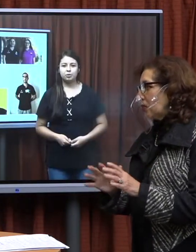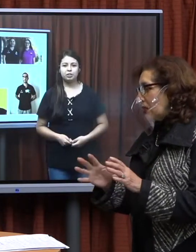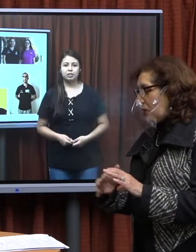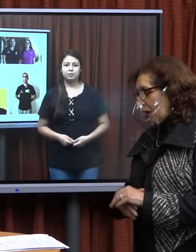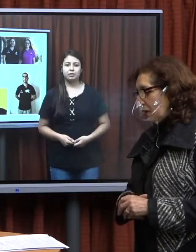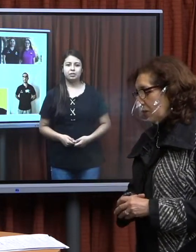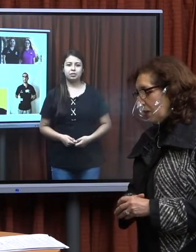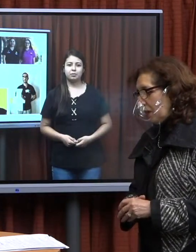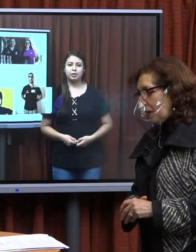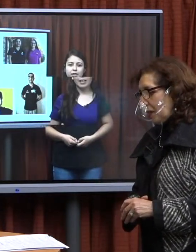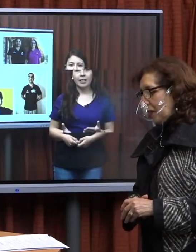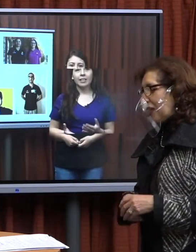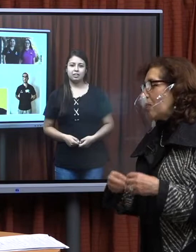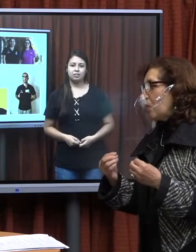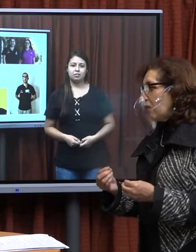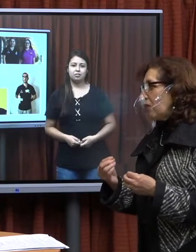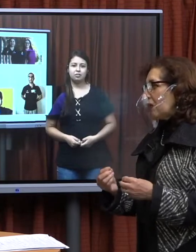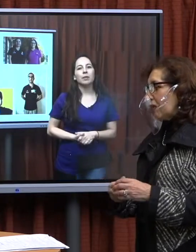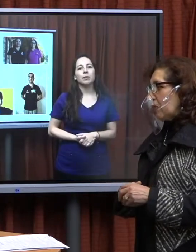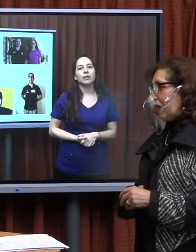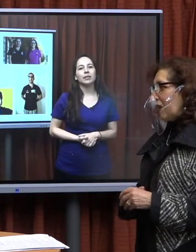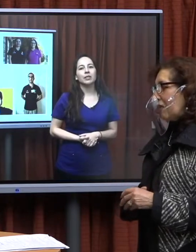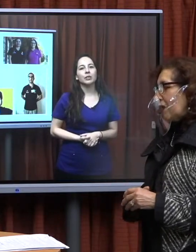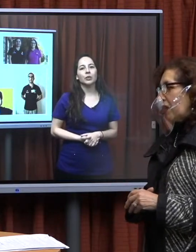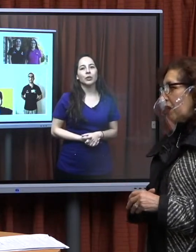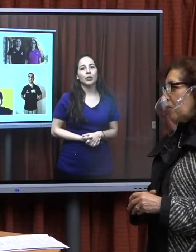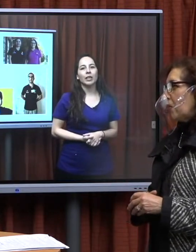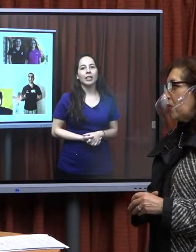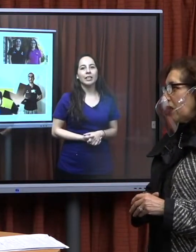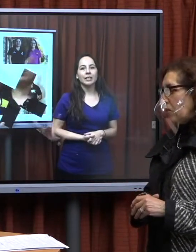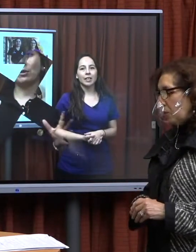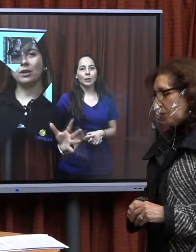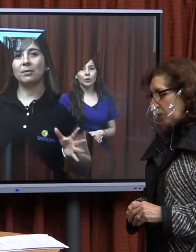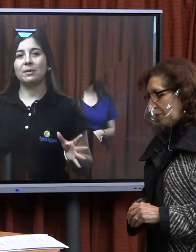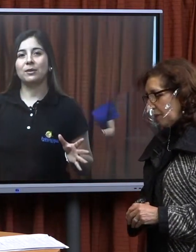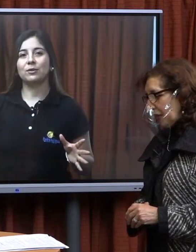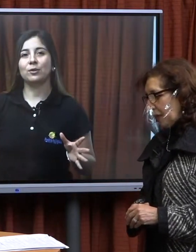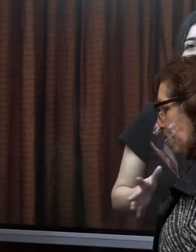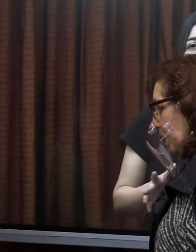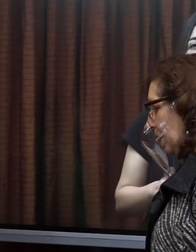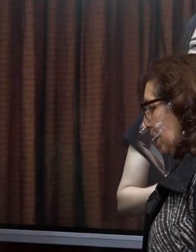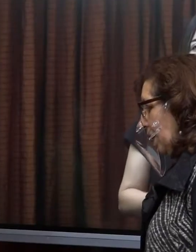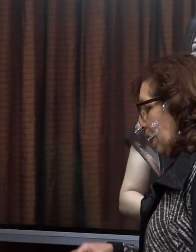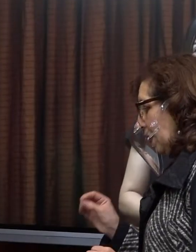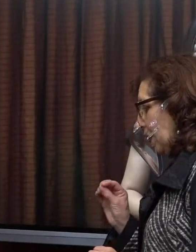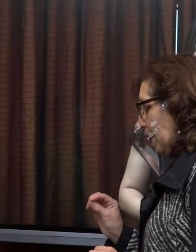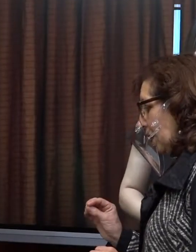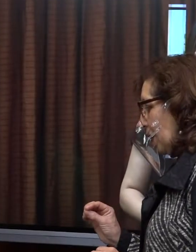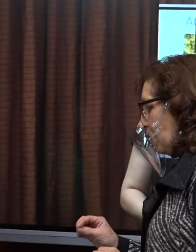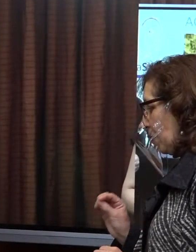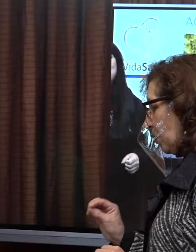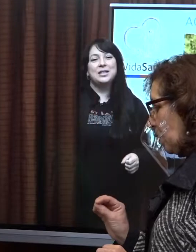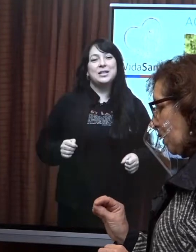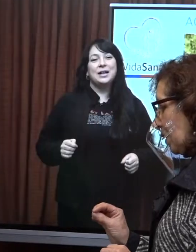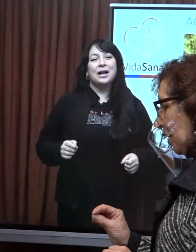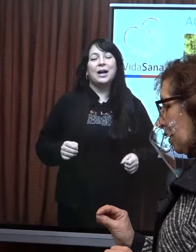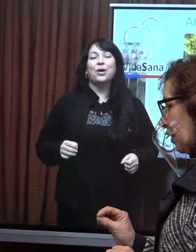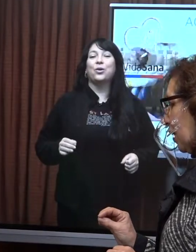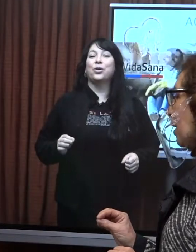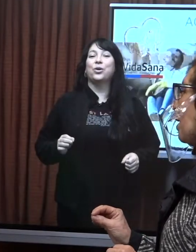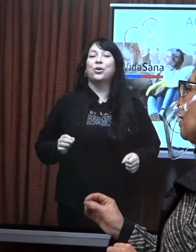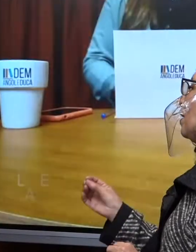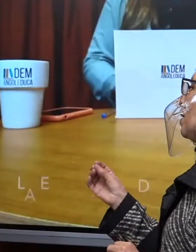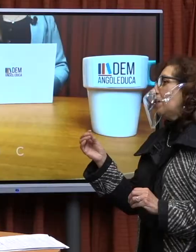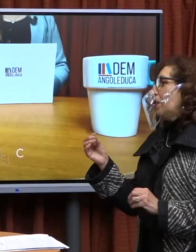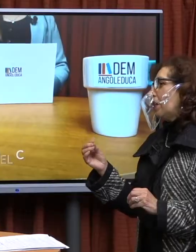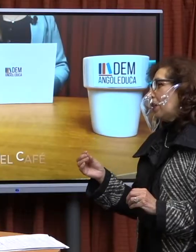cuatro o cinco años y que es muy valorado por los niños y por sus familias. Y estamos próximos a hacer la